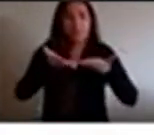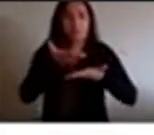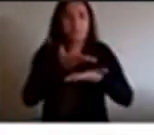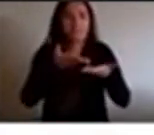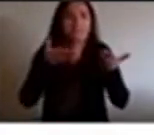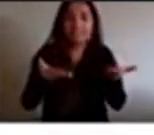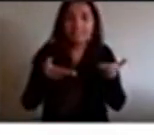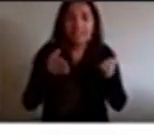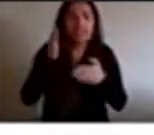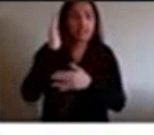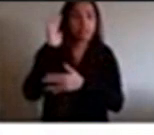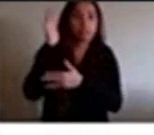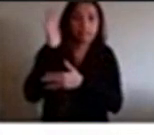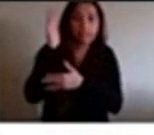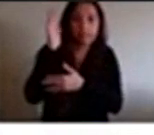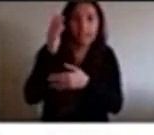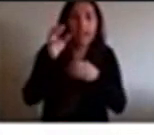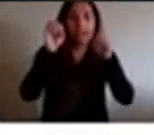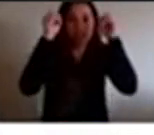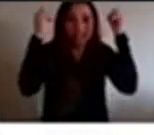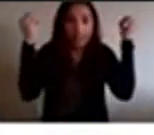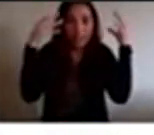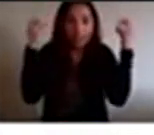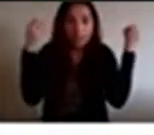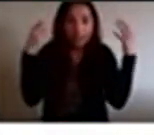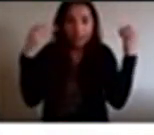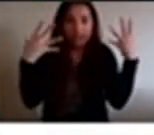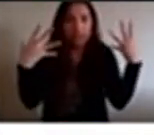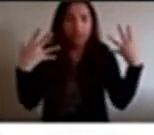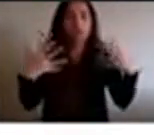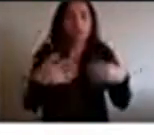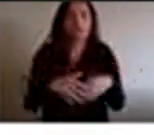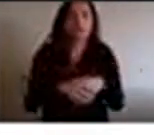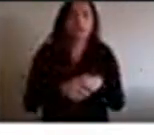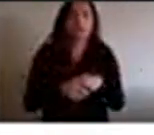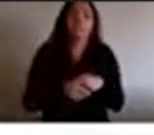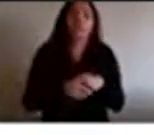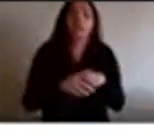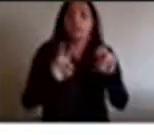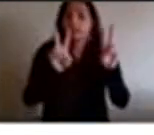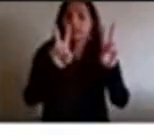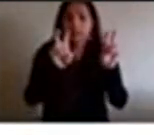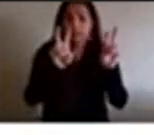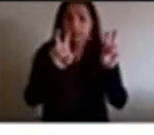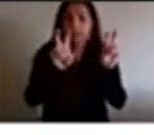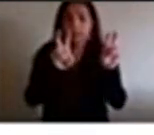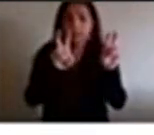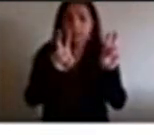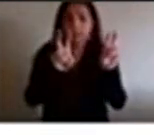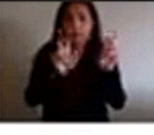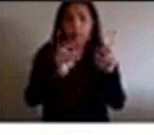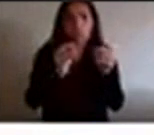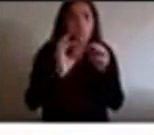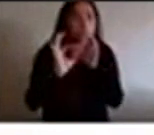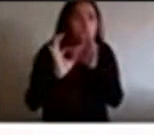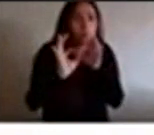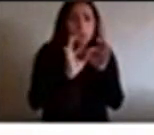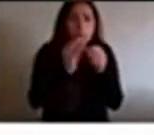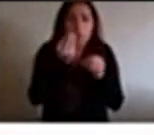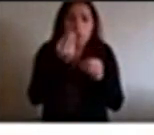una capacitación y ha sido temáticas de muy, muy importantes para